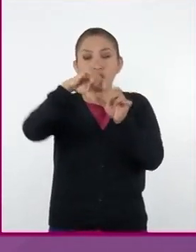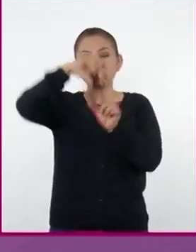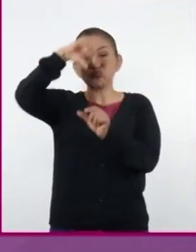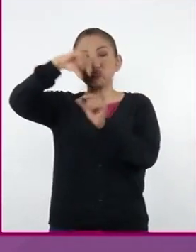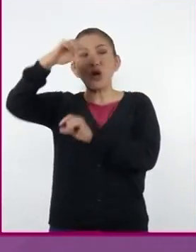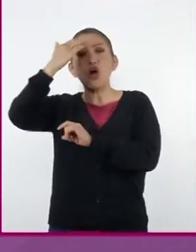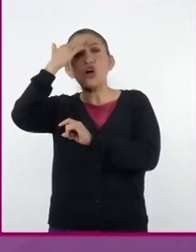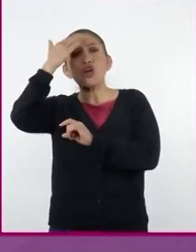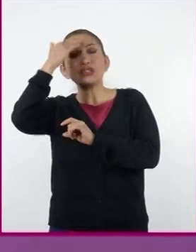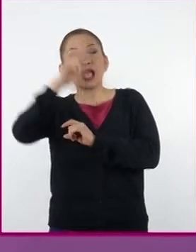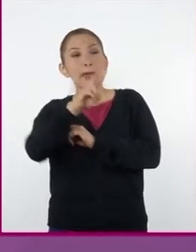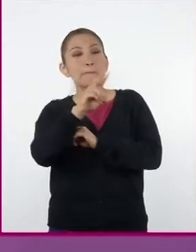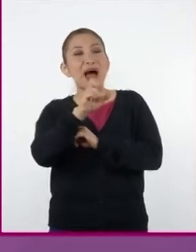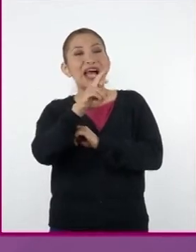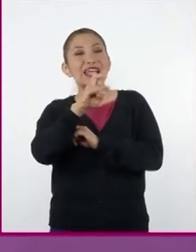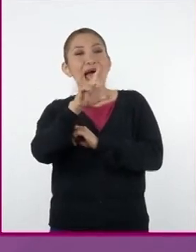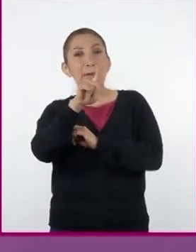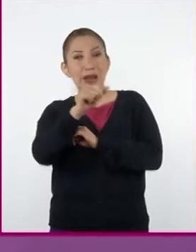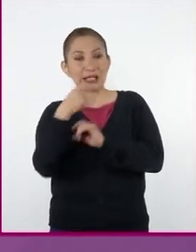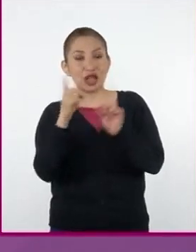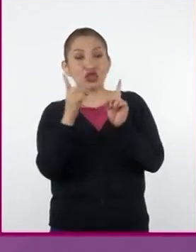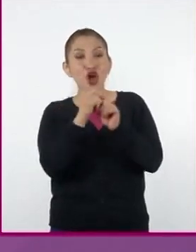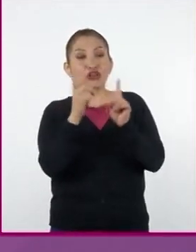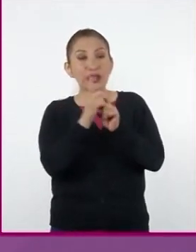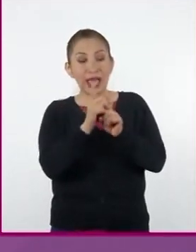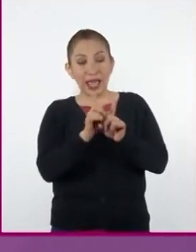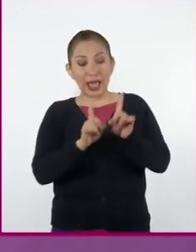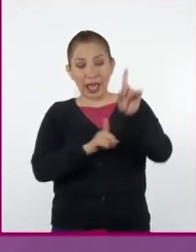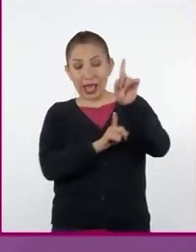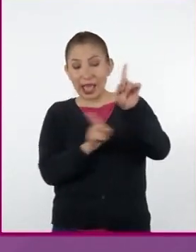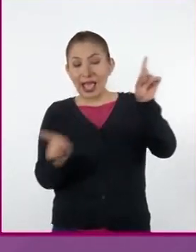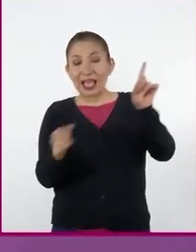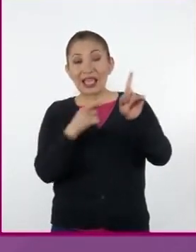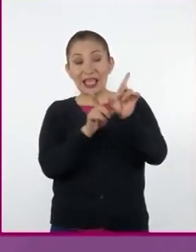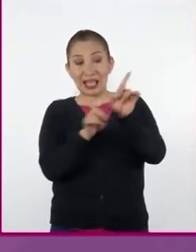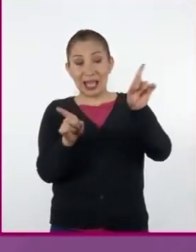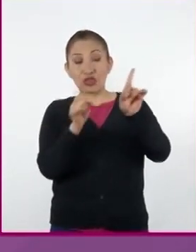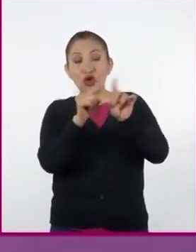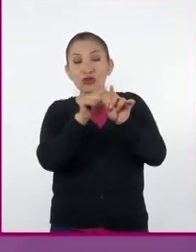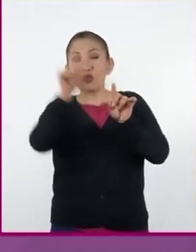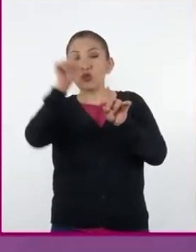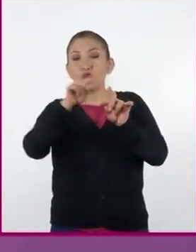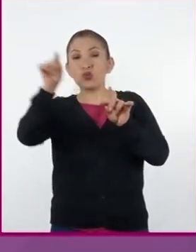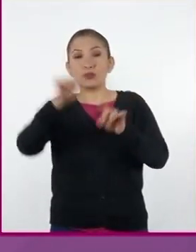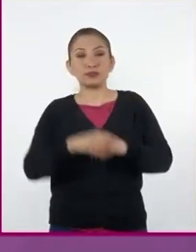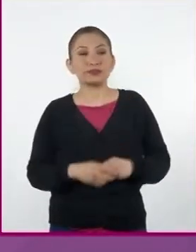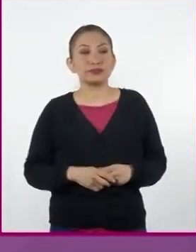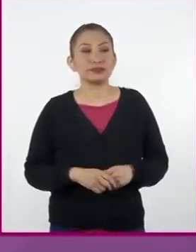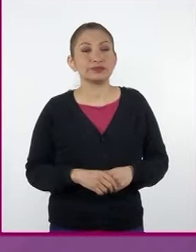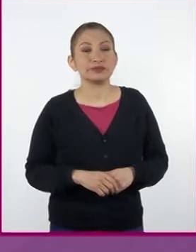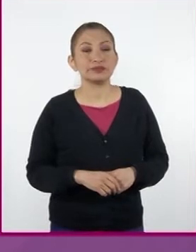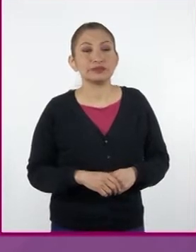necesario conocer las variables que serán colocadas en cada uno de los ejes de dicha gráfica.